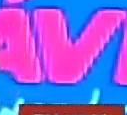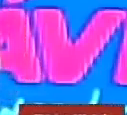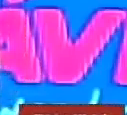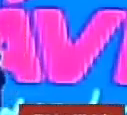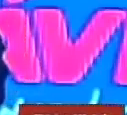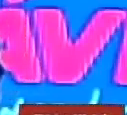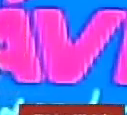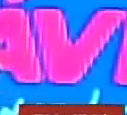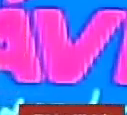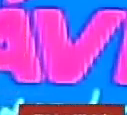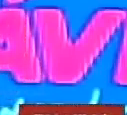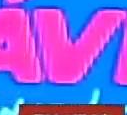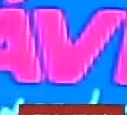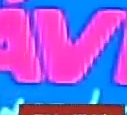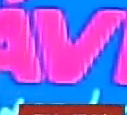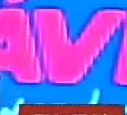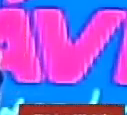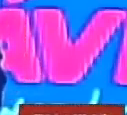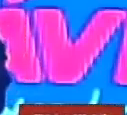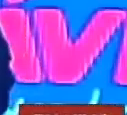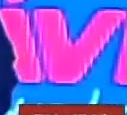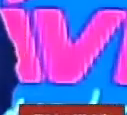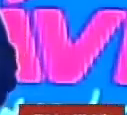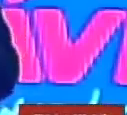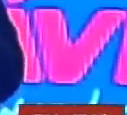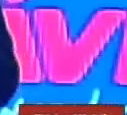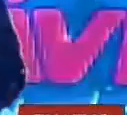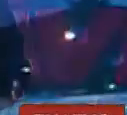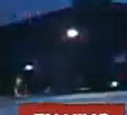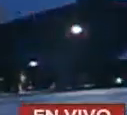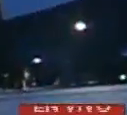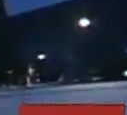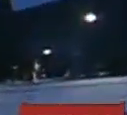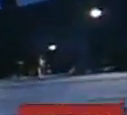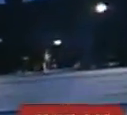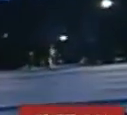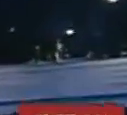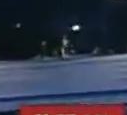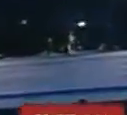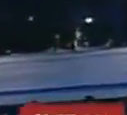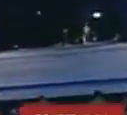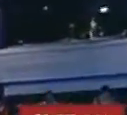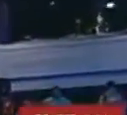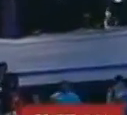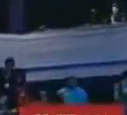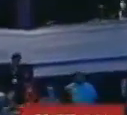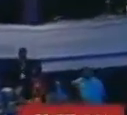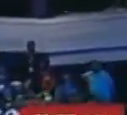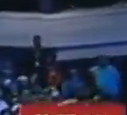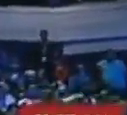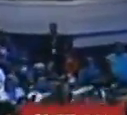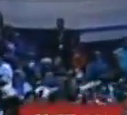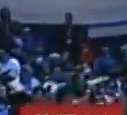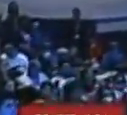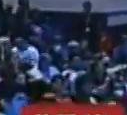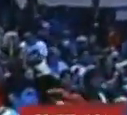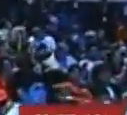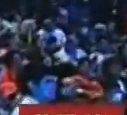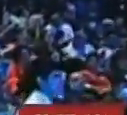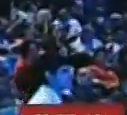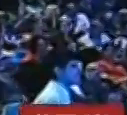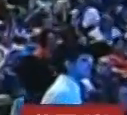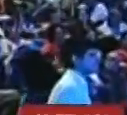comandante Chávez bueno para celebrar su vida para celebrar su fuerza su energía su fuerza viva y